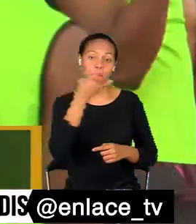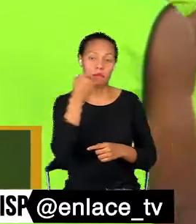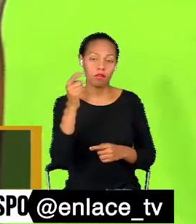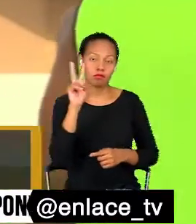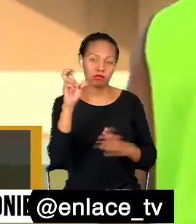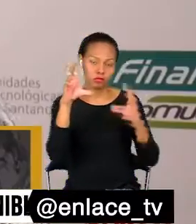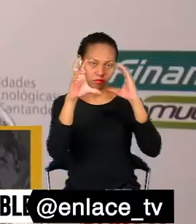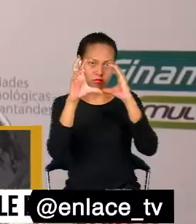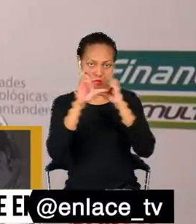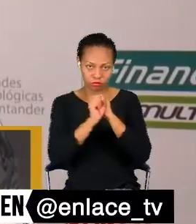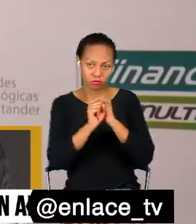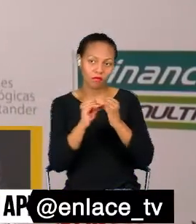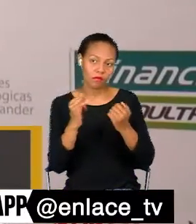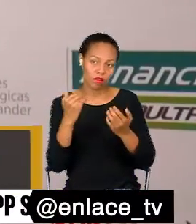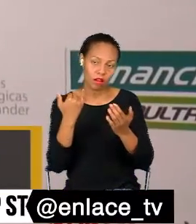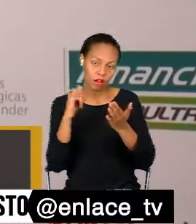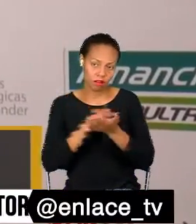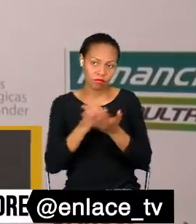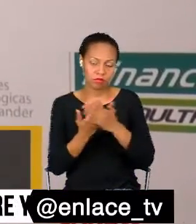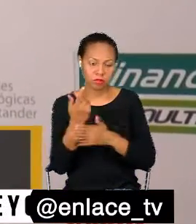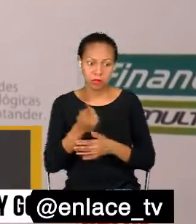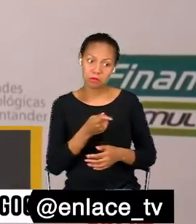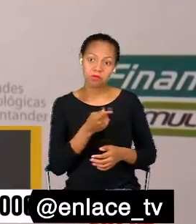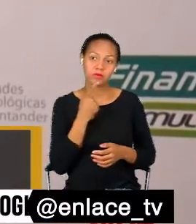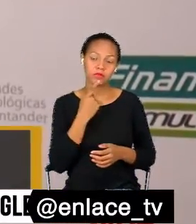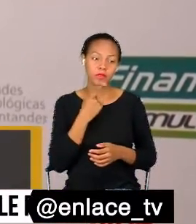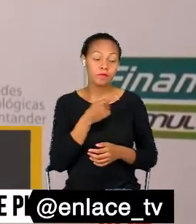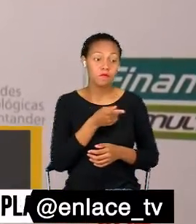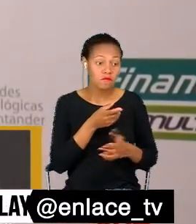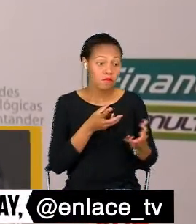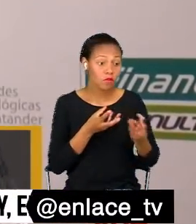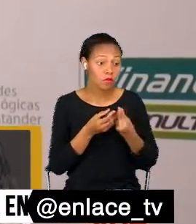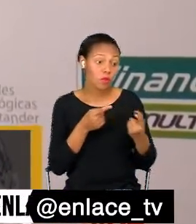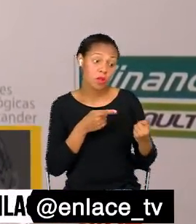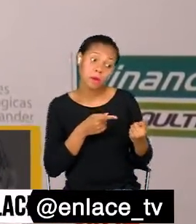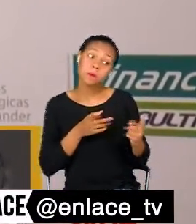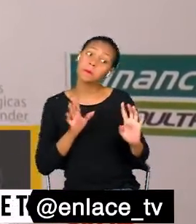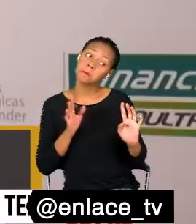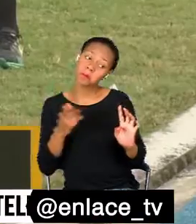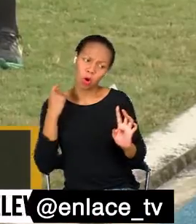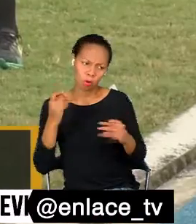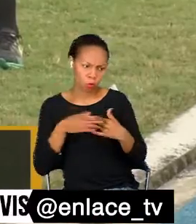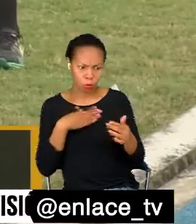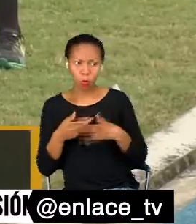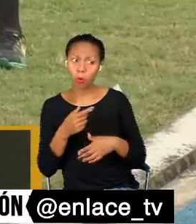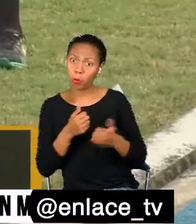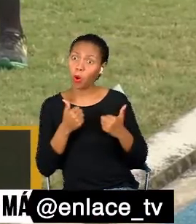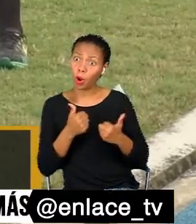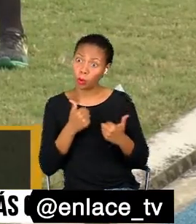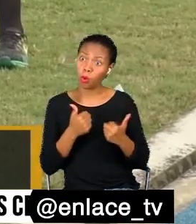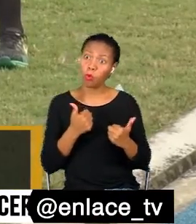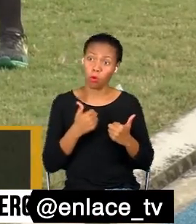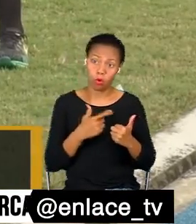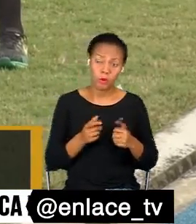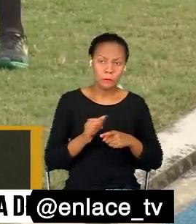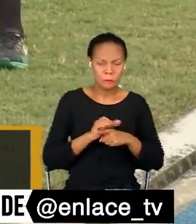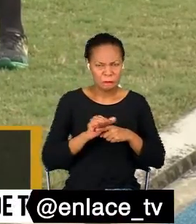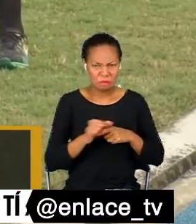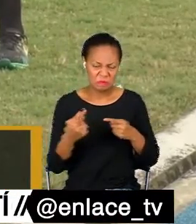7:30 de la noche. Es un rival joven, un rival que corre la cancha, un rival que lo da todo hasta el último minuto.